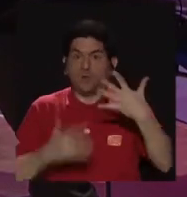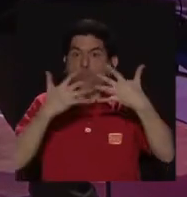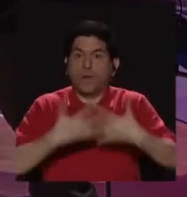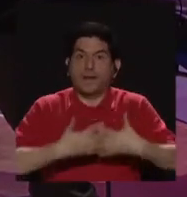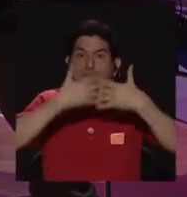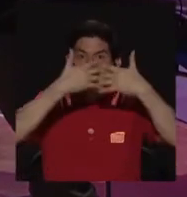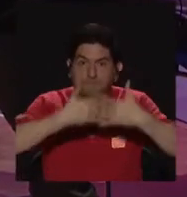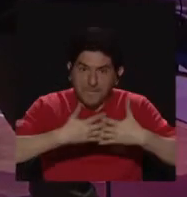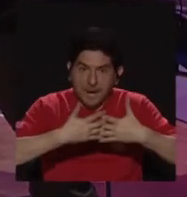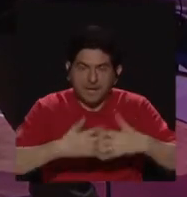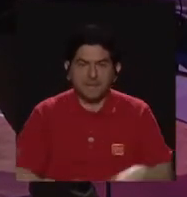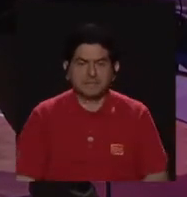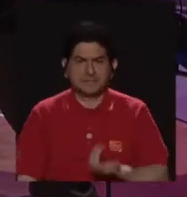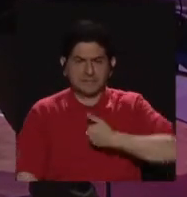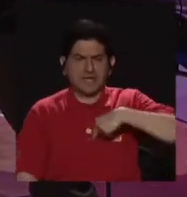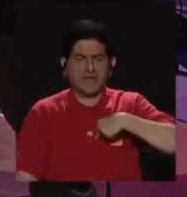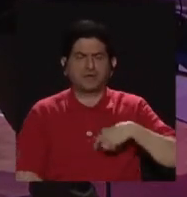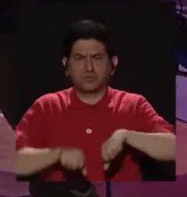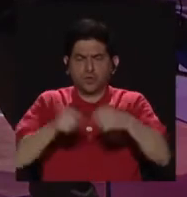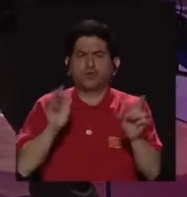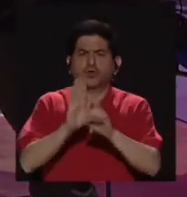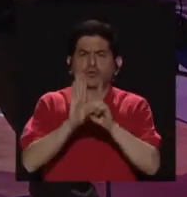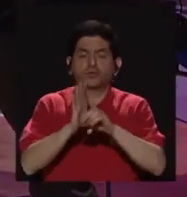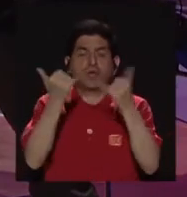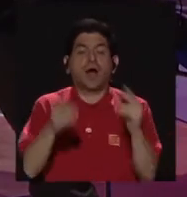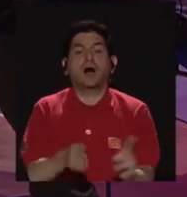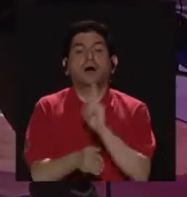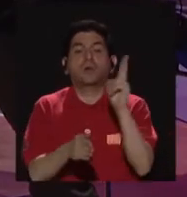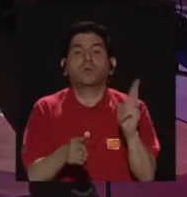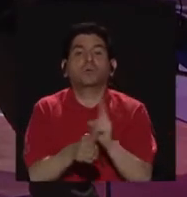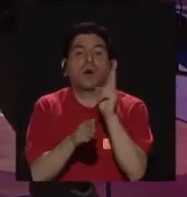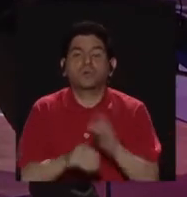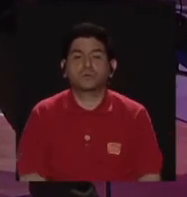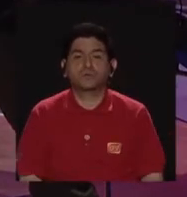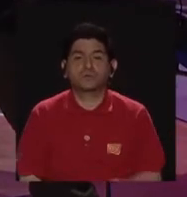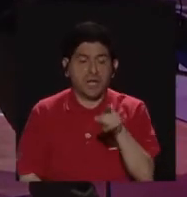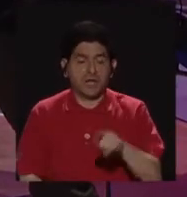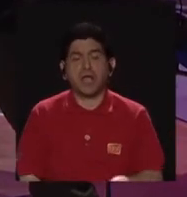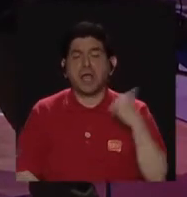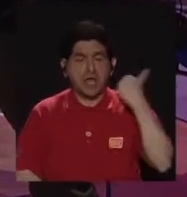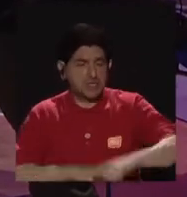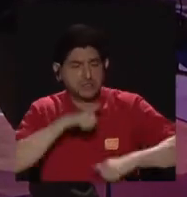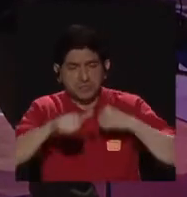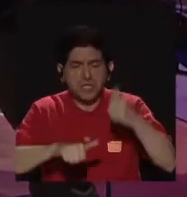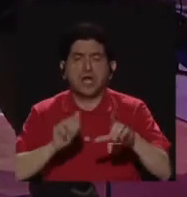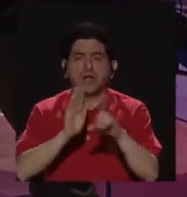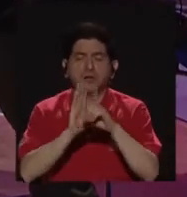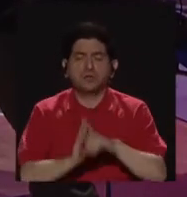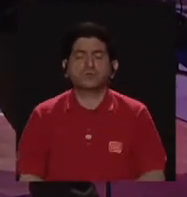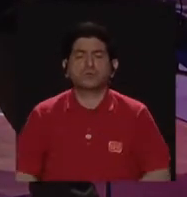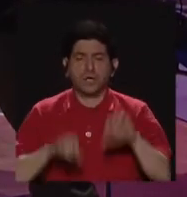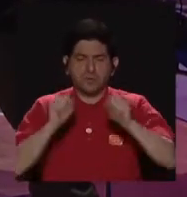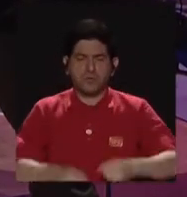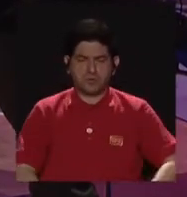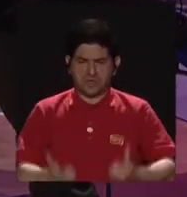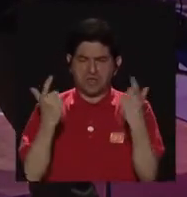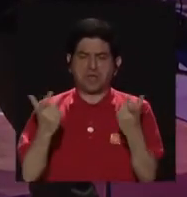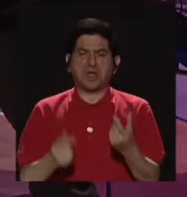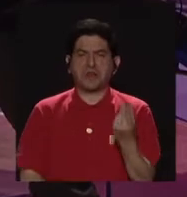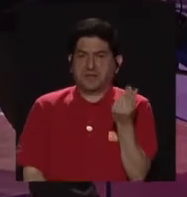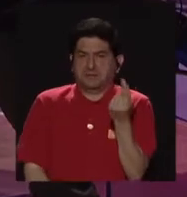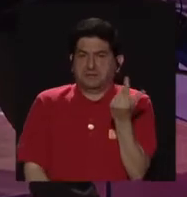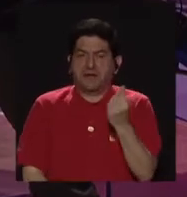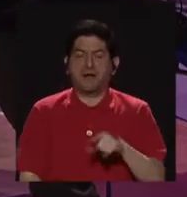que nos han violentado anteriormente estaban utilizando nuestras reivindicaciones para ganar dinero ese día verdad